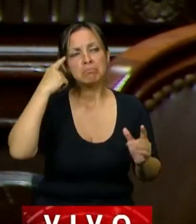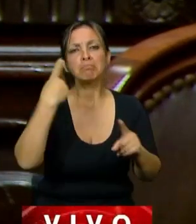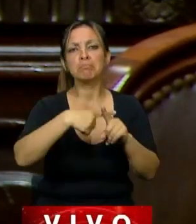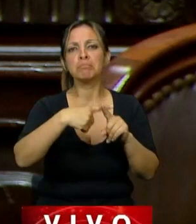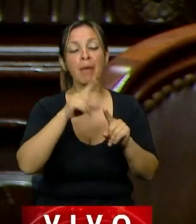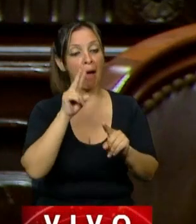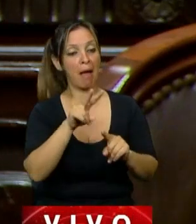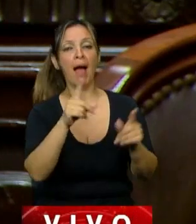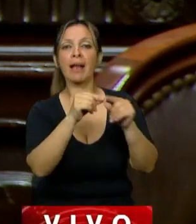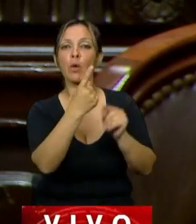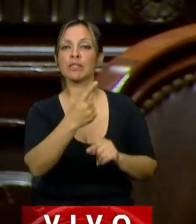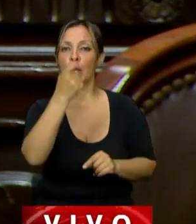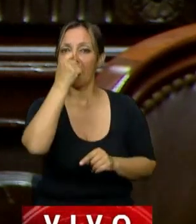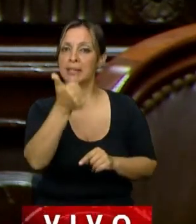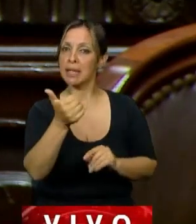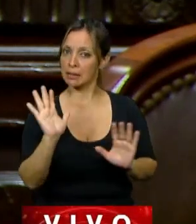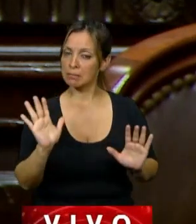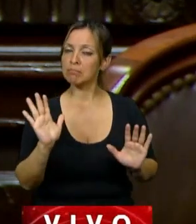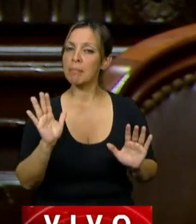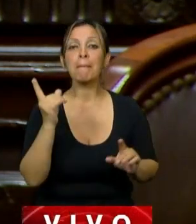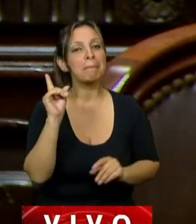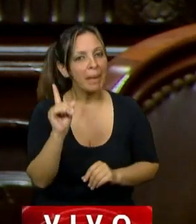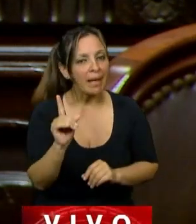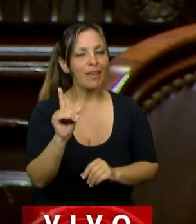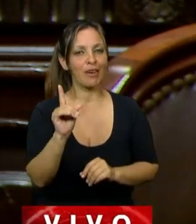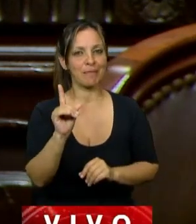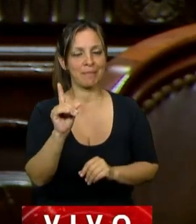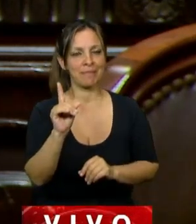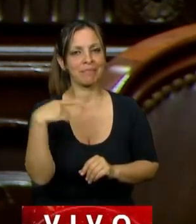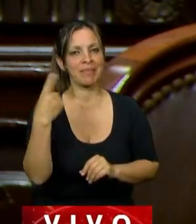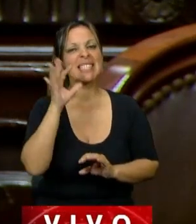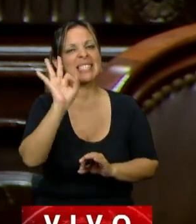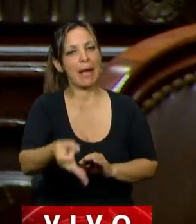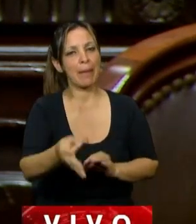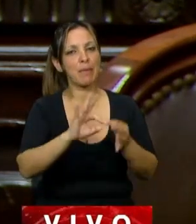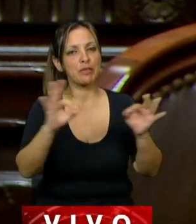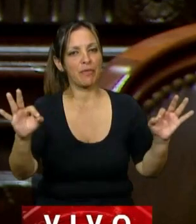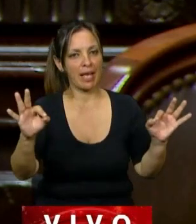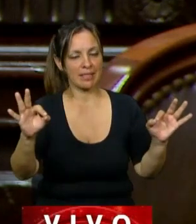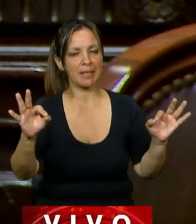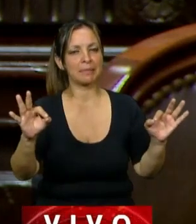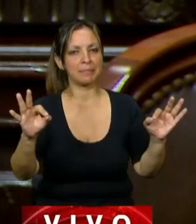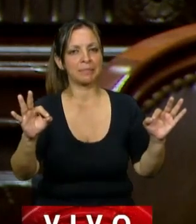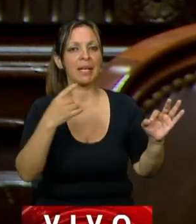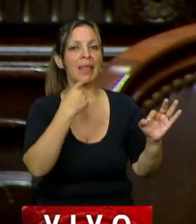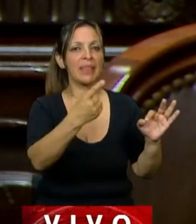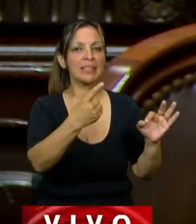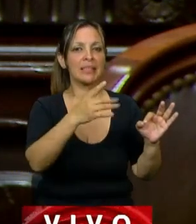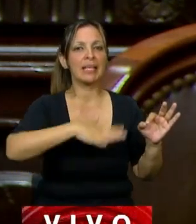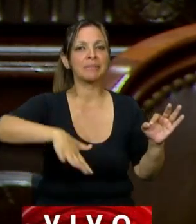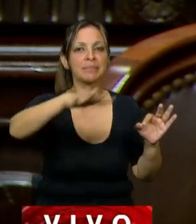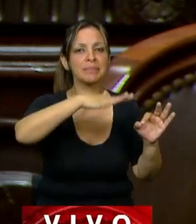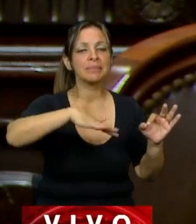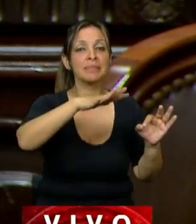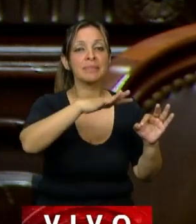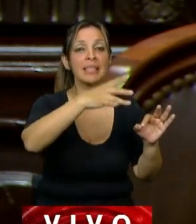este artículo 126. Pero también sabemos de la frase que dice que el infierno está lleno